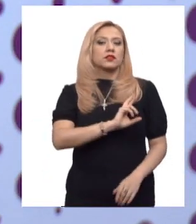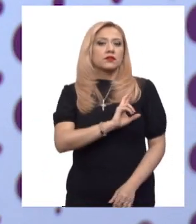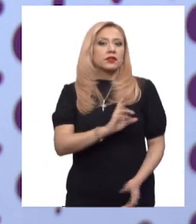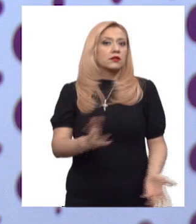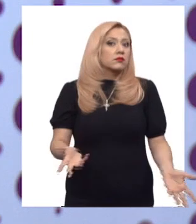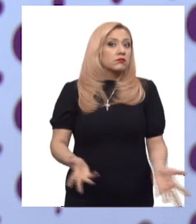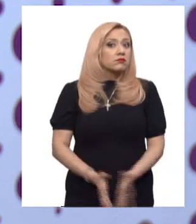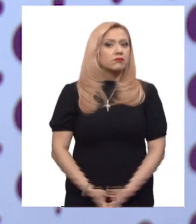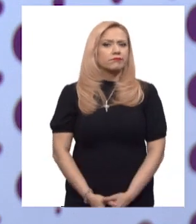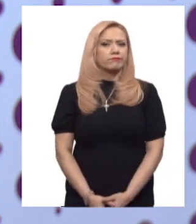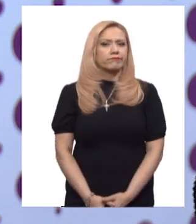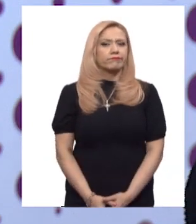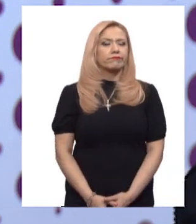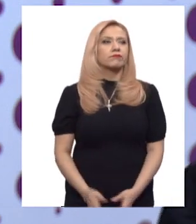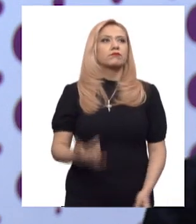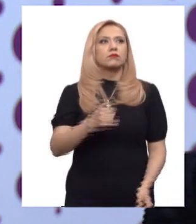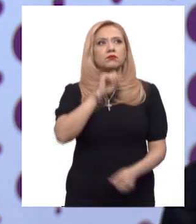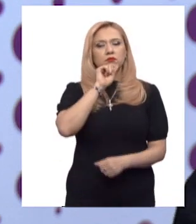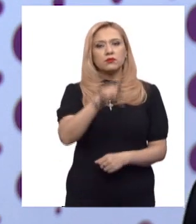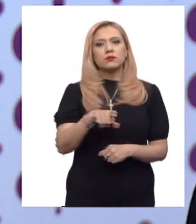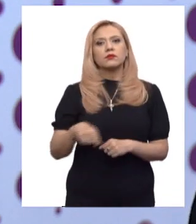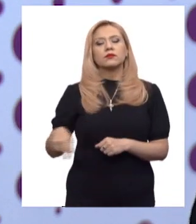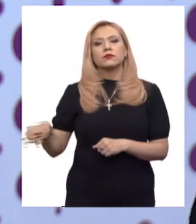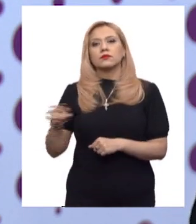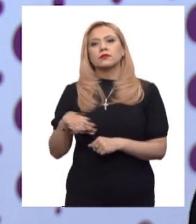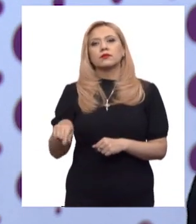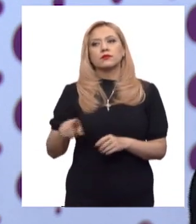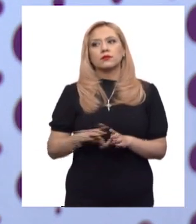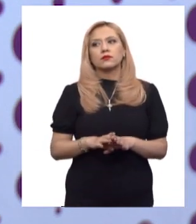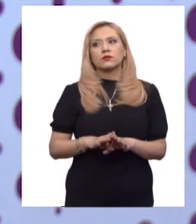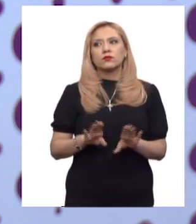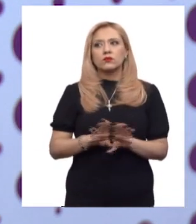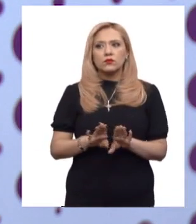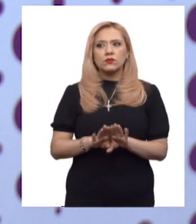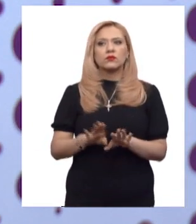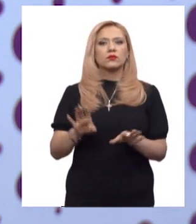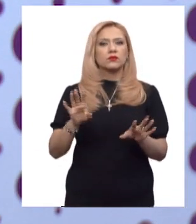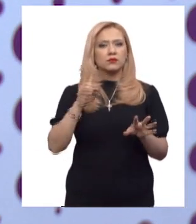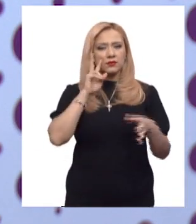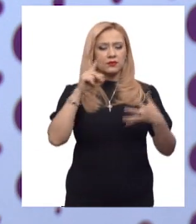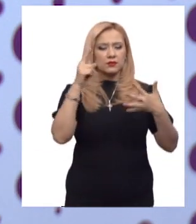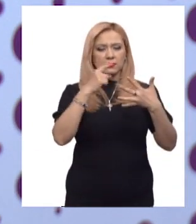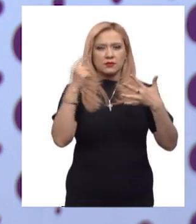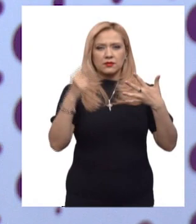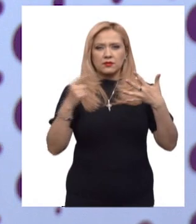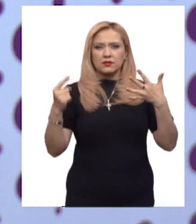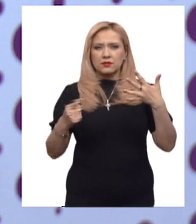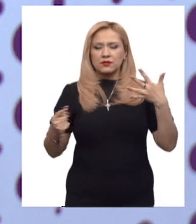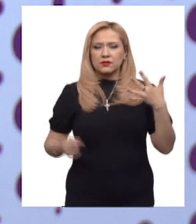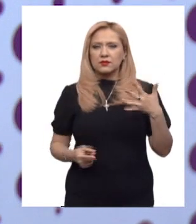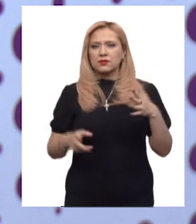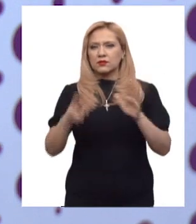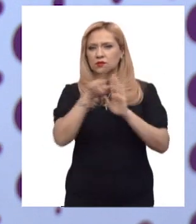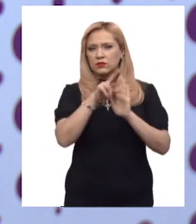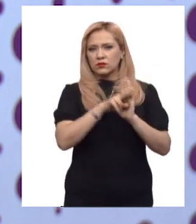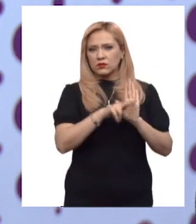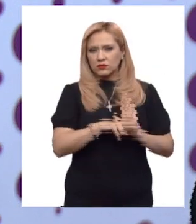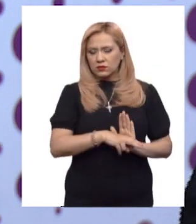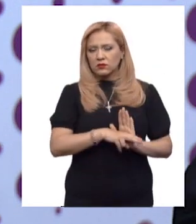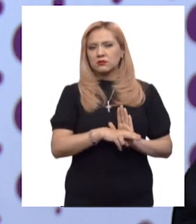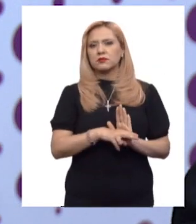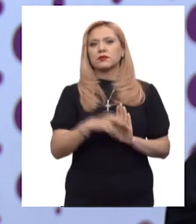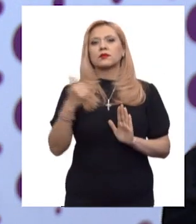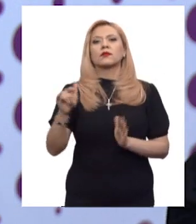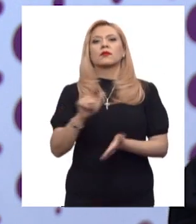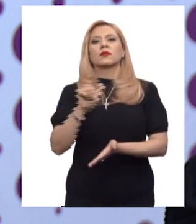¿no? Y también esta parte de ir definiendo cada una de estas normatividades y sobre todo